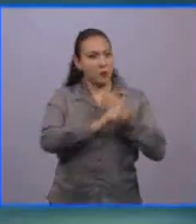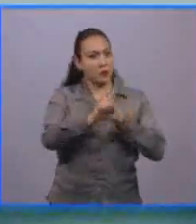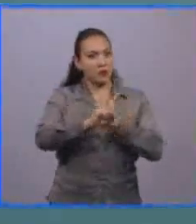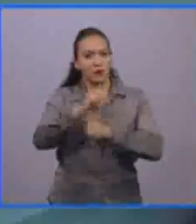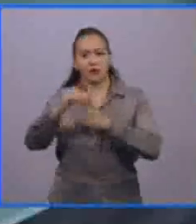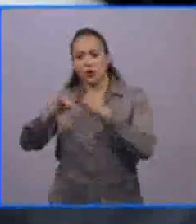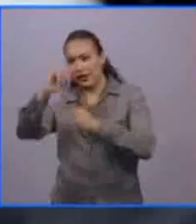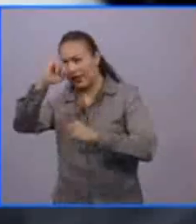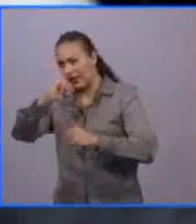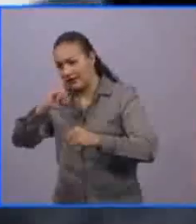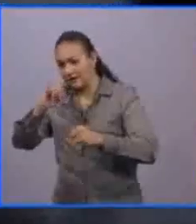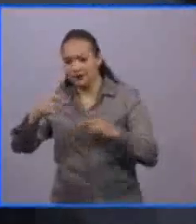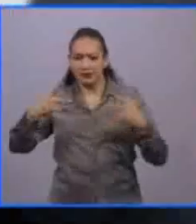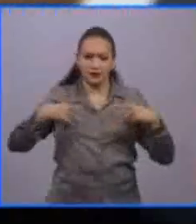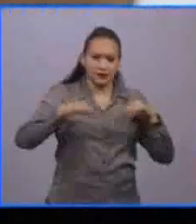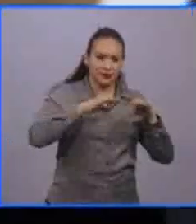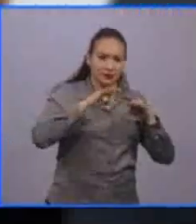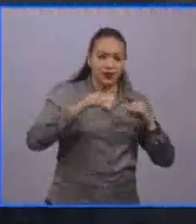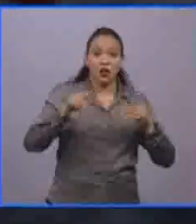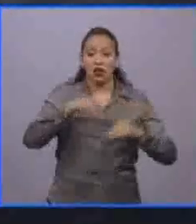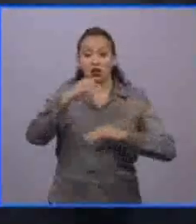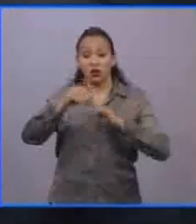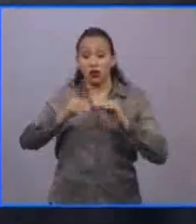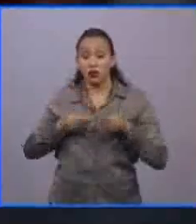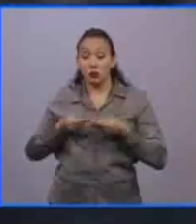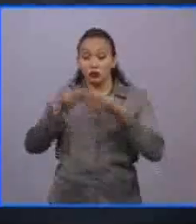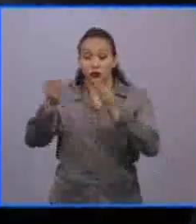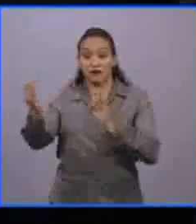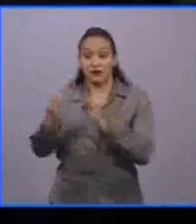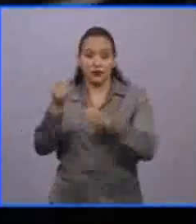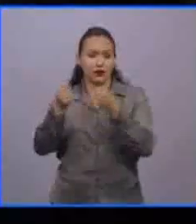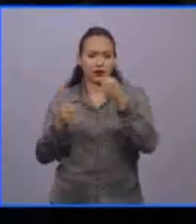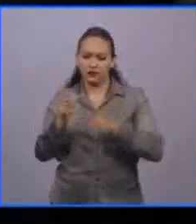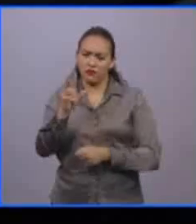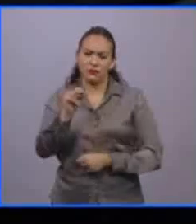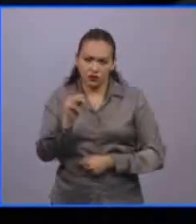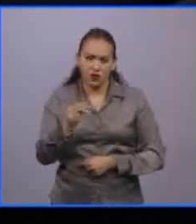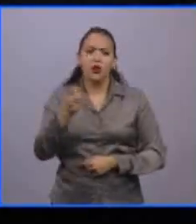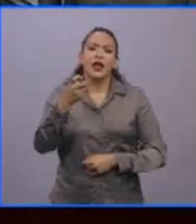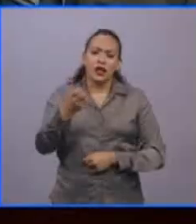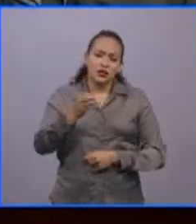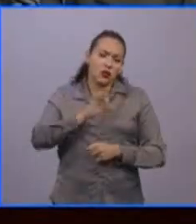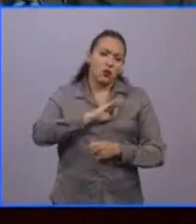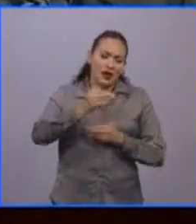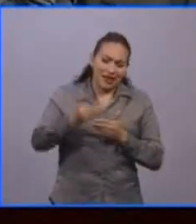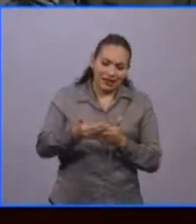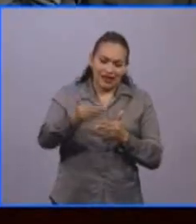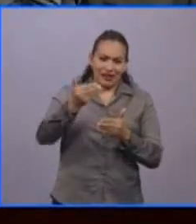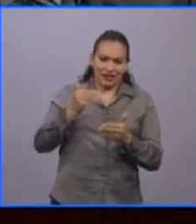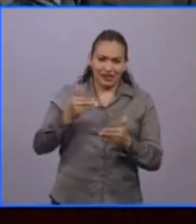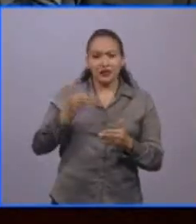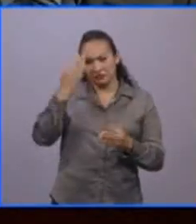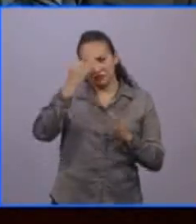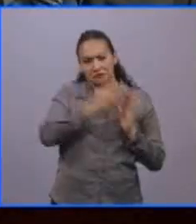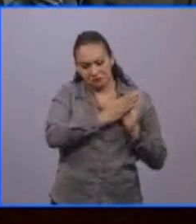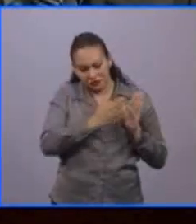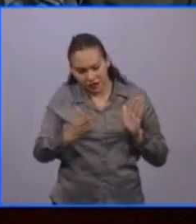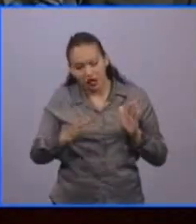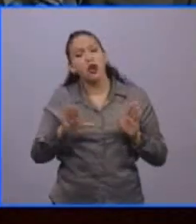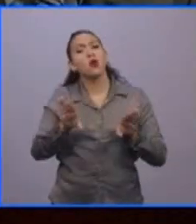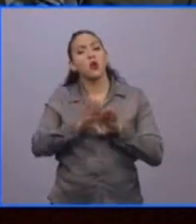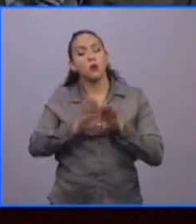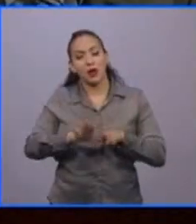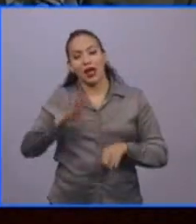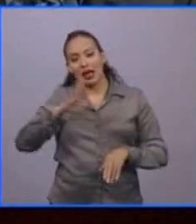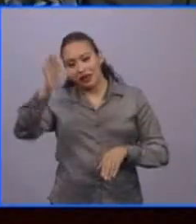entre patrones y trabajadores se ventilan ante los tribunales, sino que pueden tener una solución en esta fase a través de un convenio